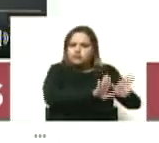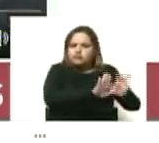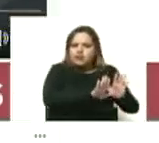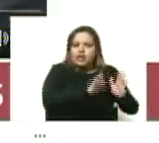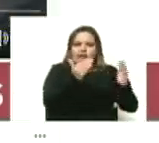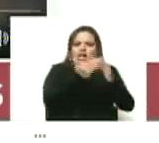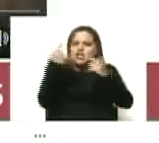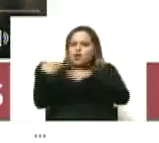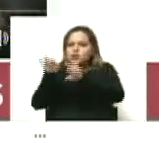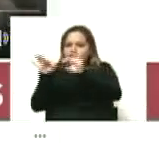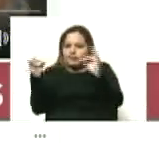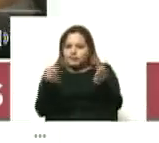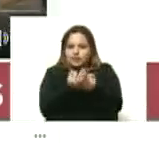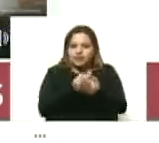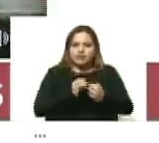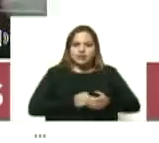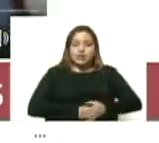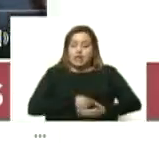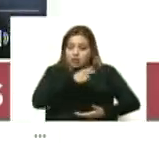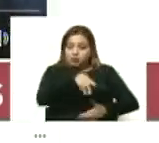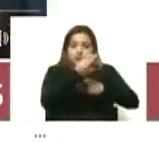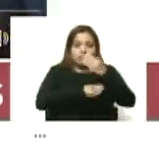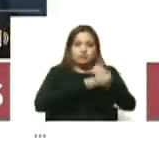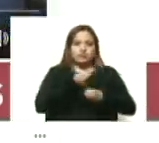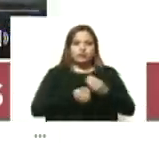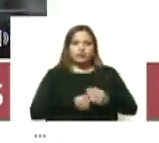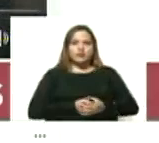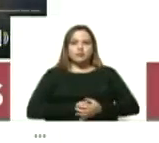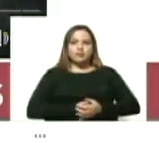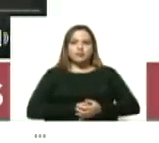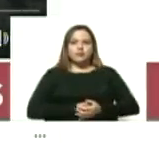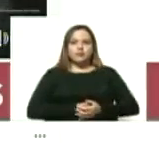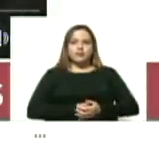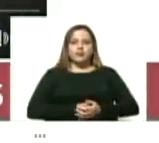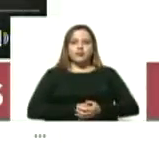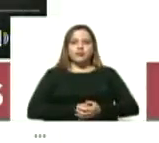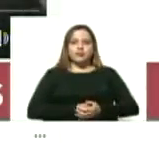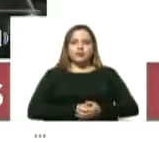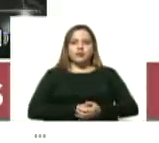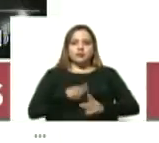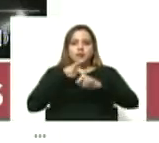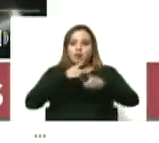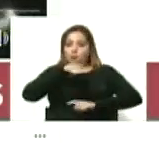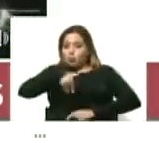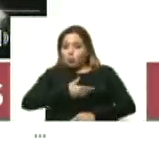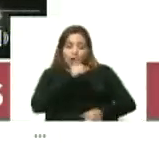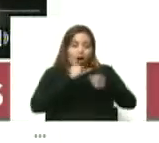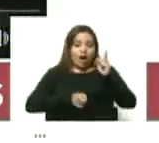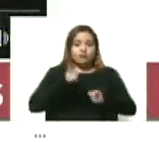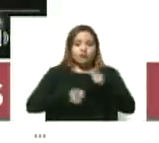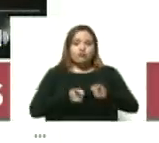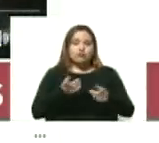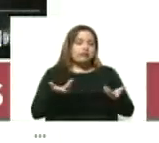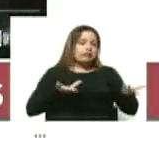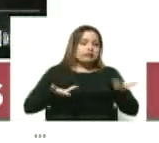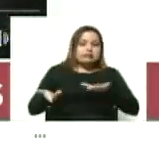de otra familia. Eso está ocurriendo, eso está ocurriendo, pero pudieran haber algunos que estén,